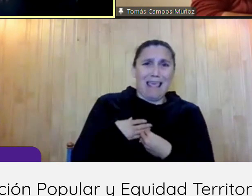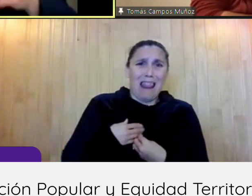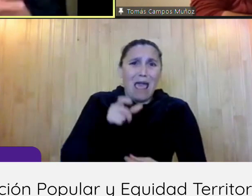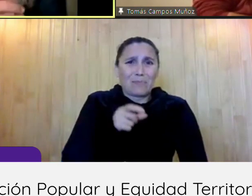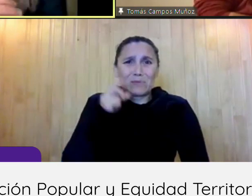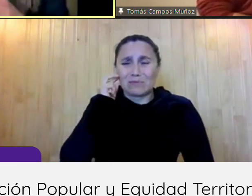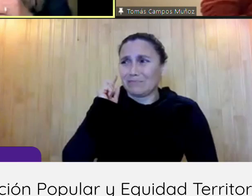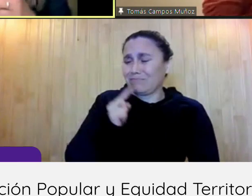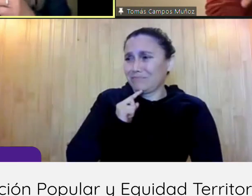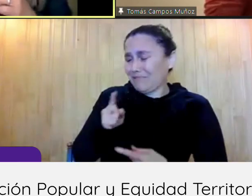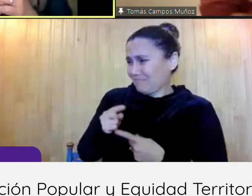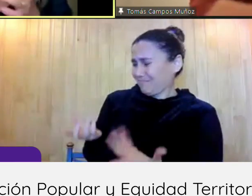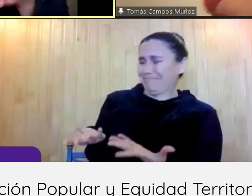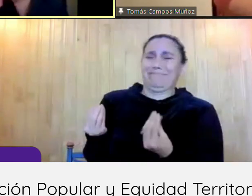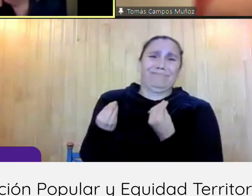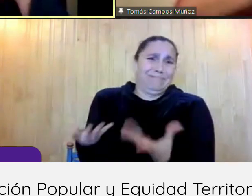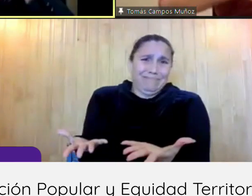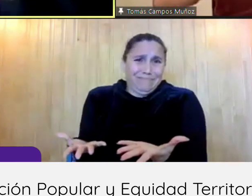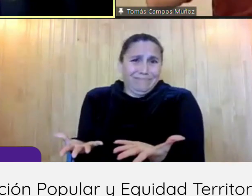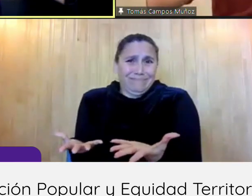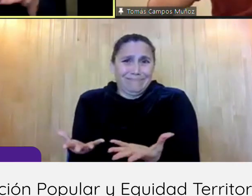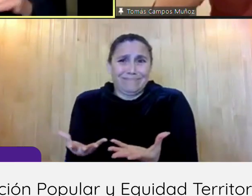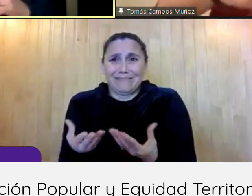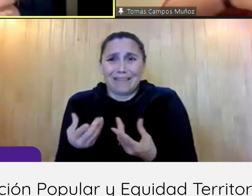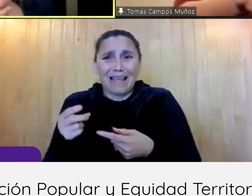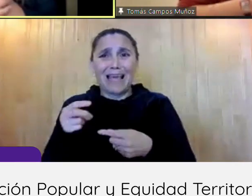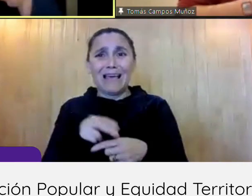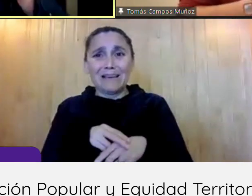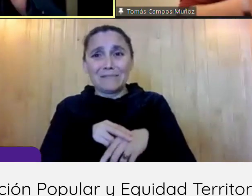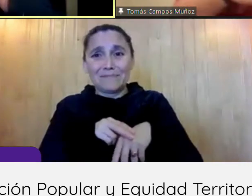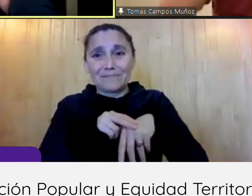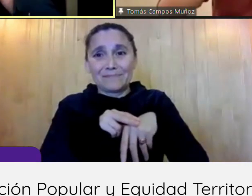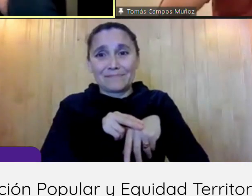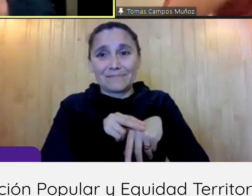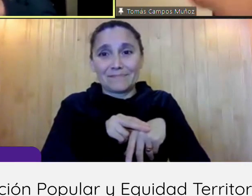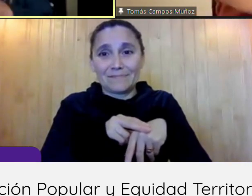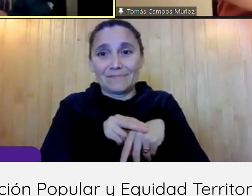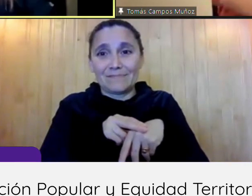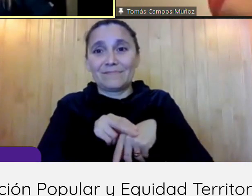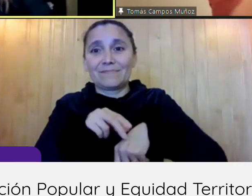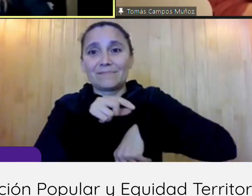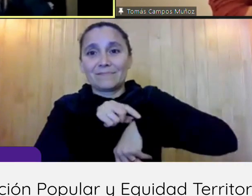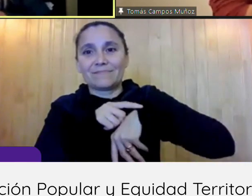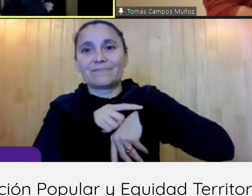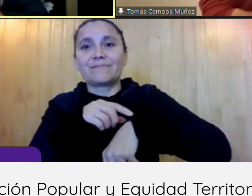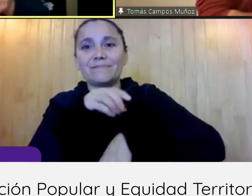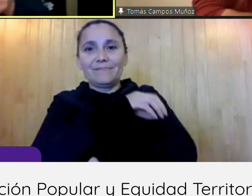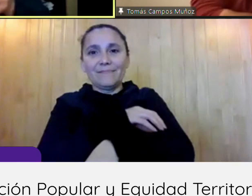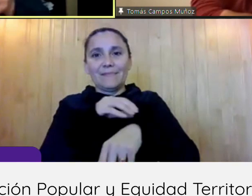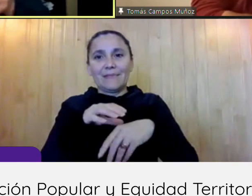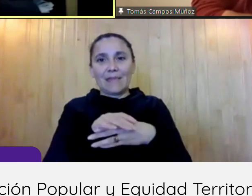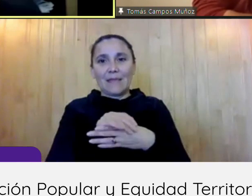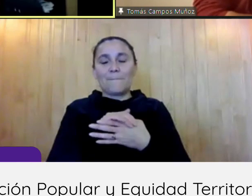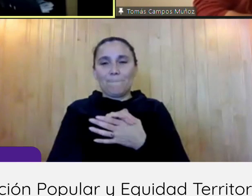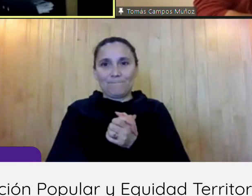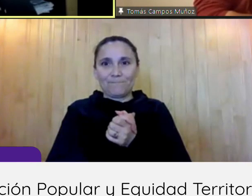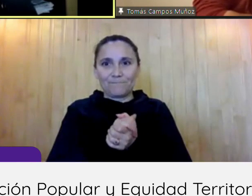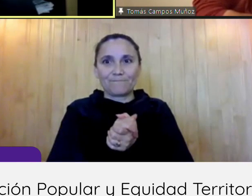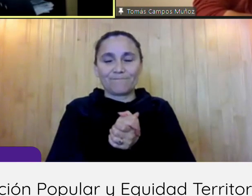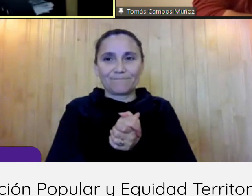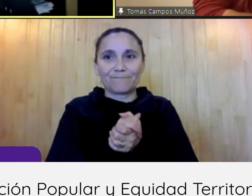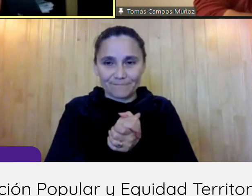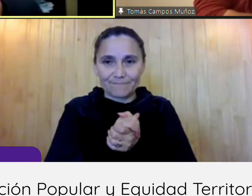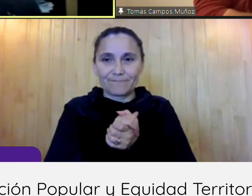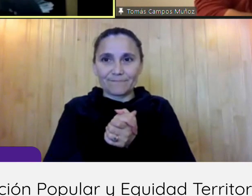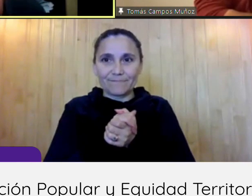no quieren que los funen por traer un intérprete que no sabe nada, mi sugerencia es que busquen los intérpretes que están